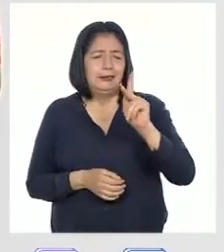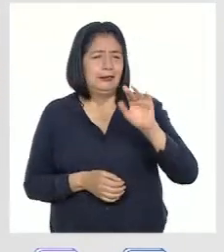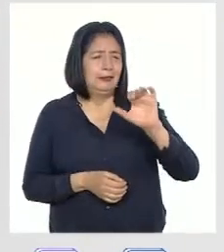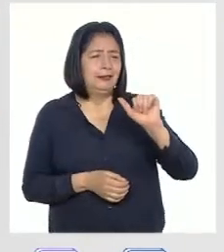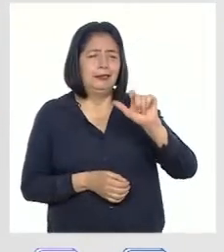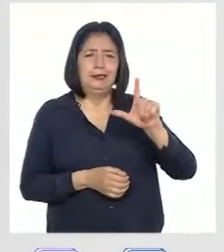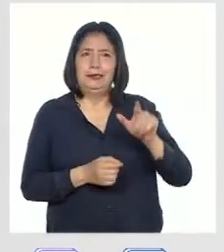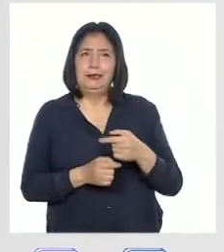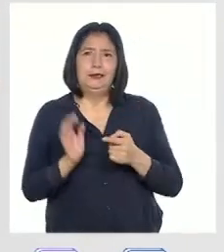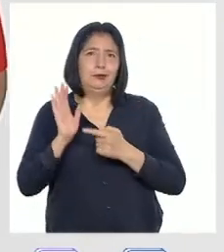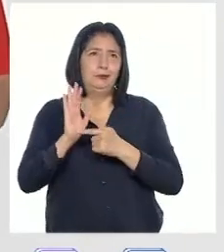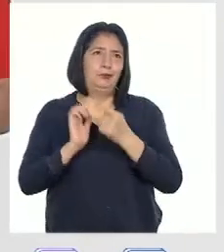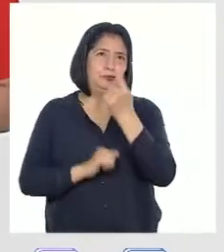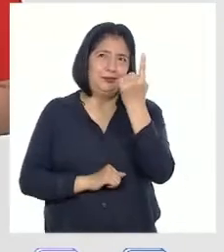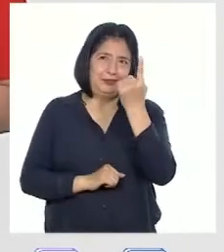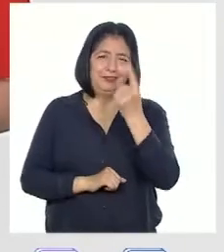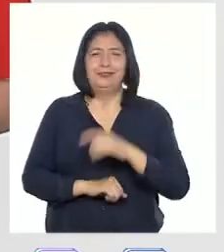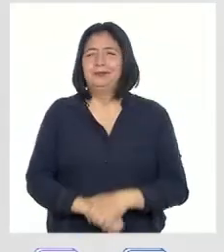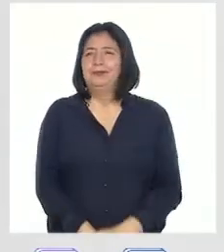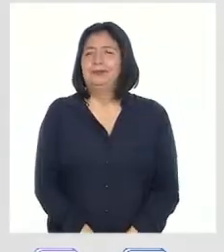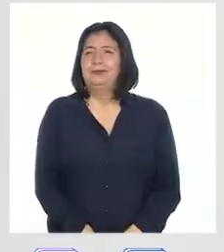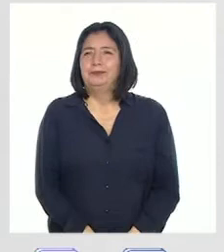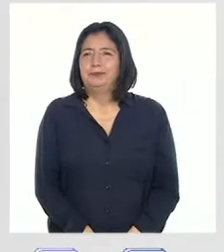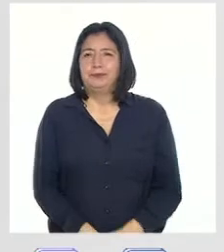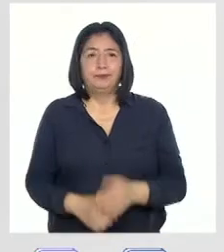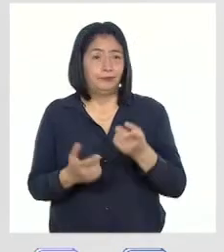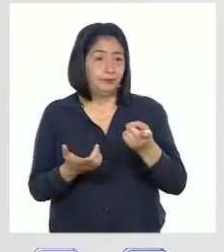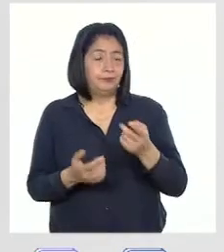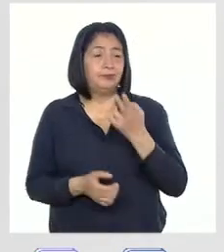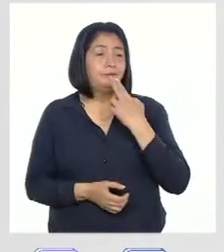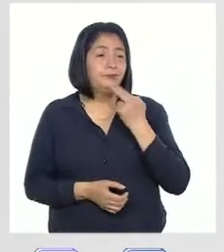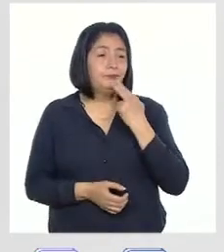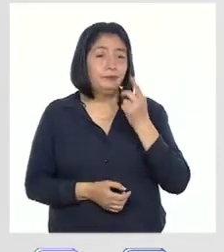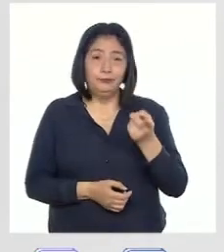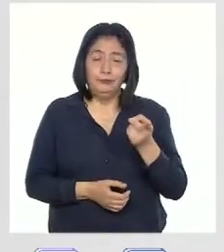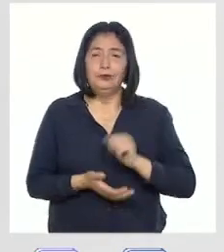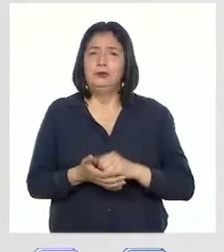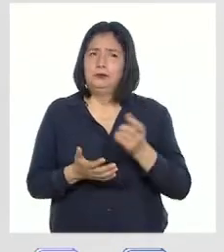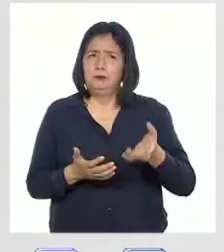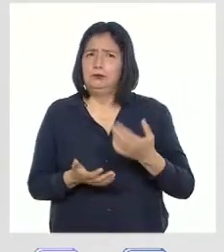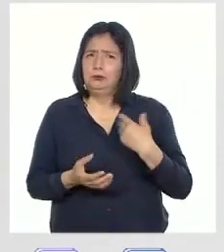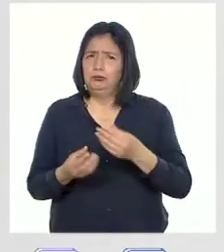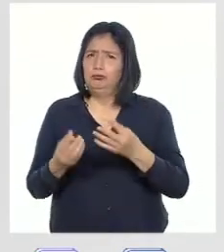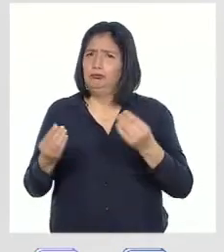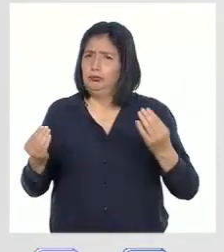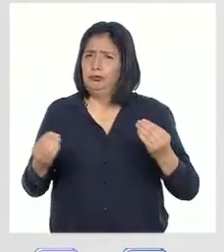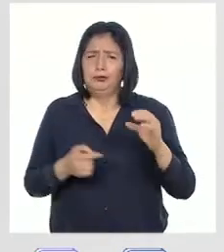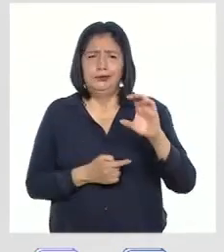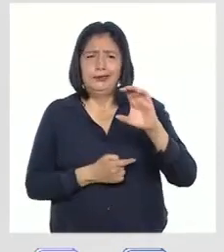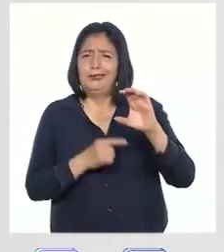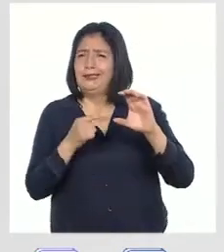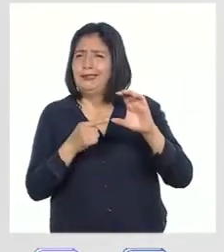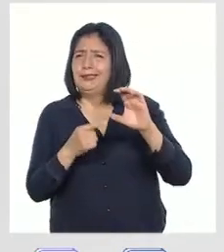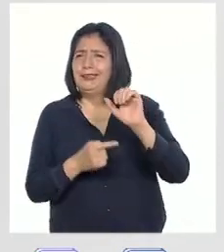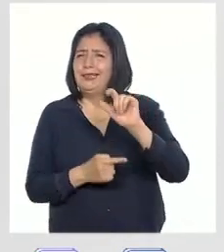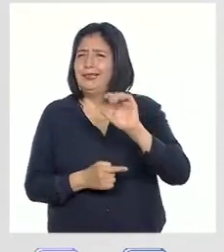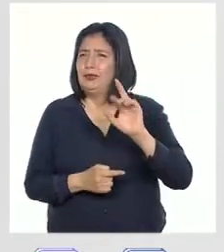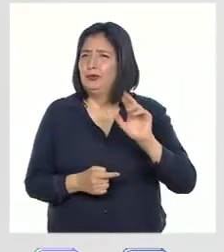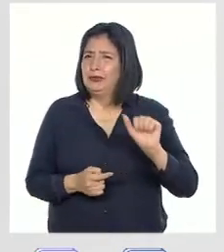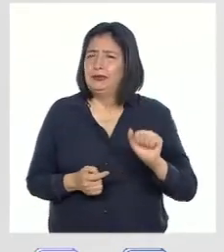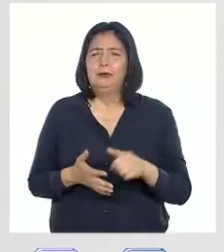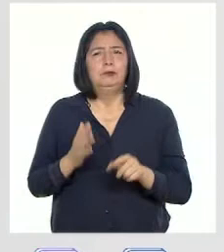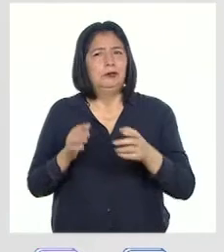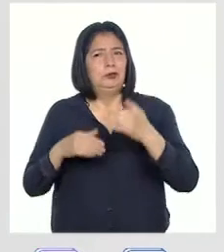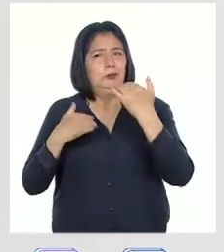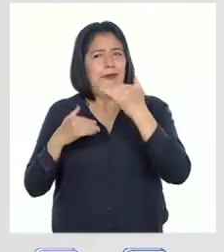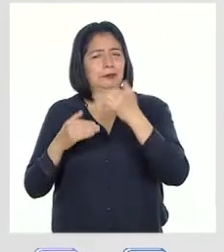símbolo es justo el que se muestra en la pantalla. El azúcar es una sustancia alta en calorías, por eso es necesario limitar su